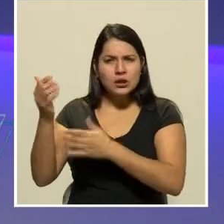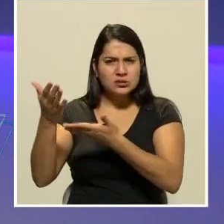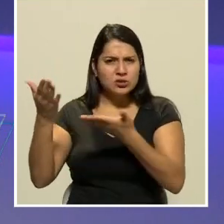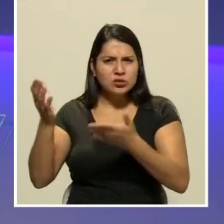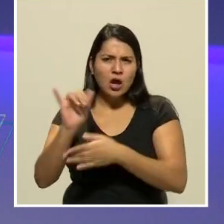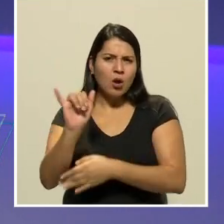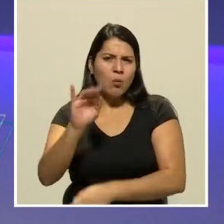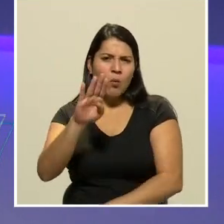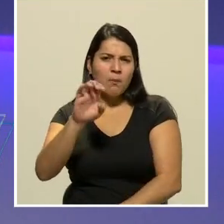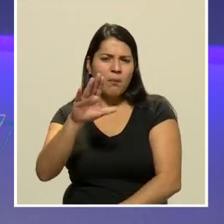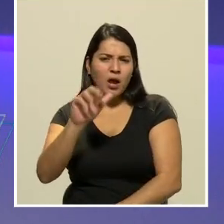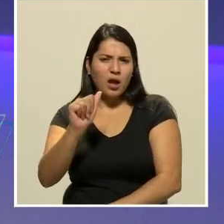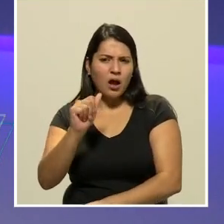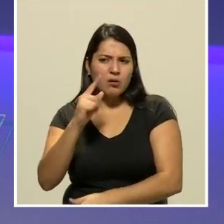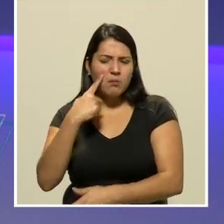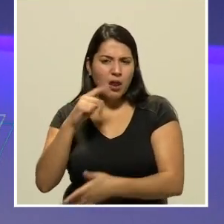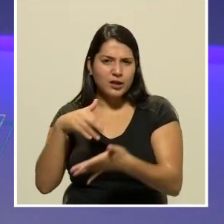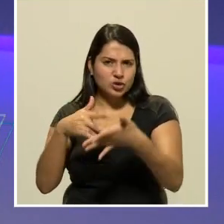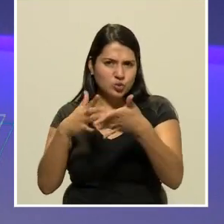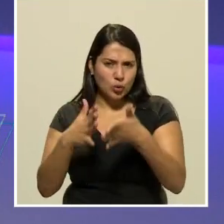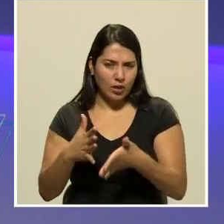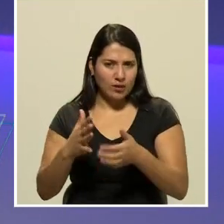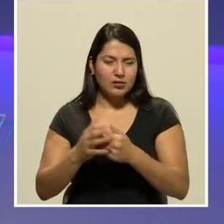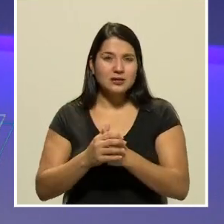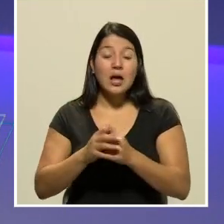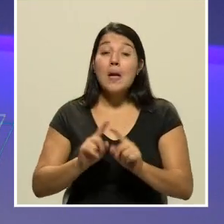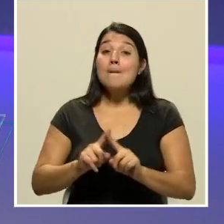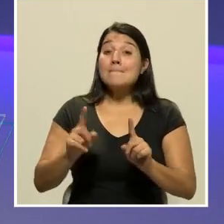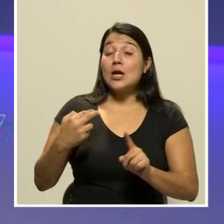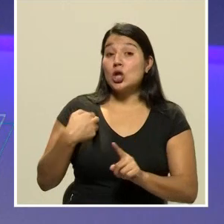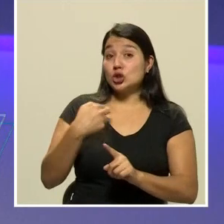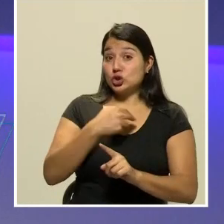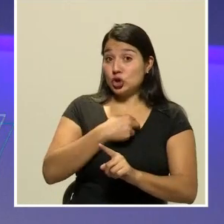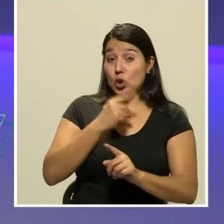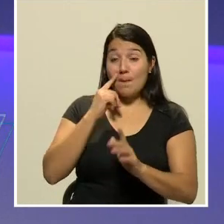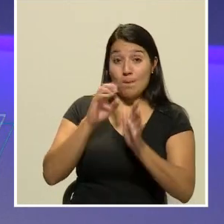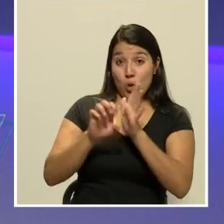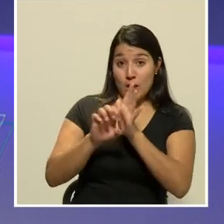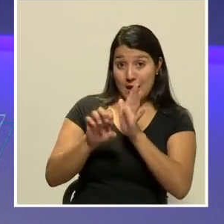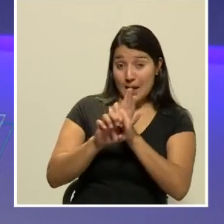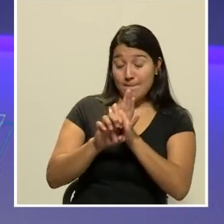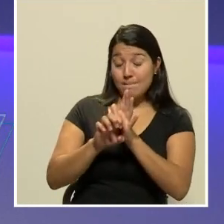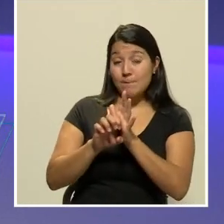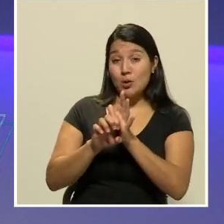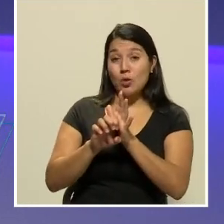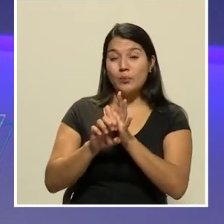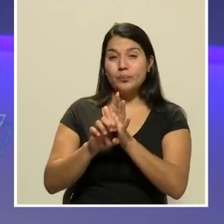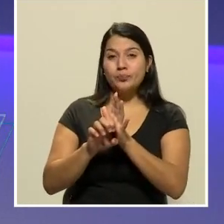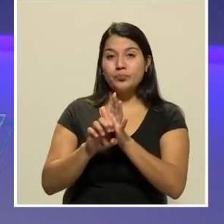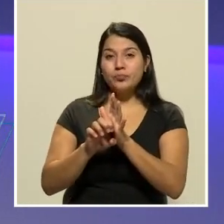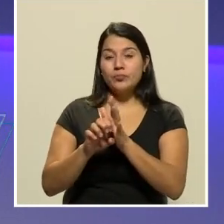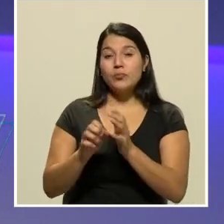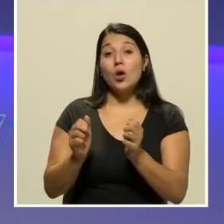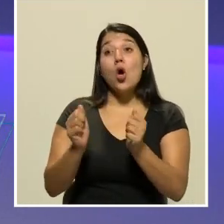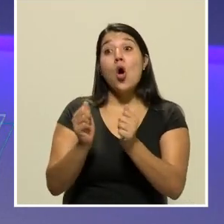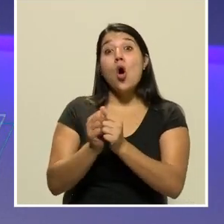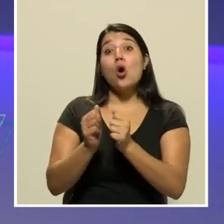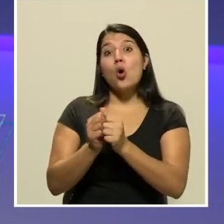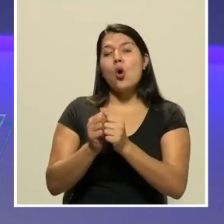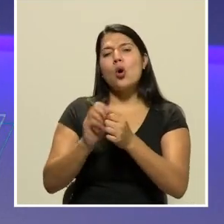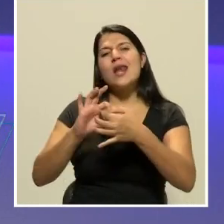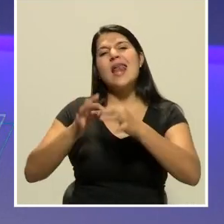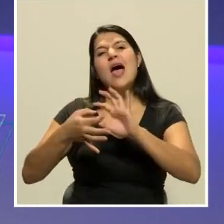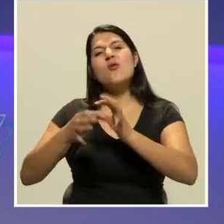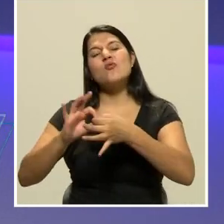escolares, etcétera. Pero nosotros, por ejemplo, desde esta red, la red del Bicentenario que se llama,